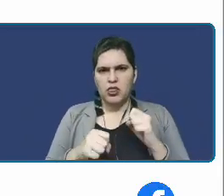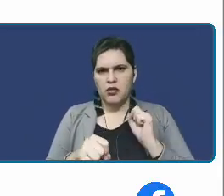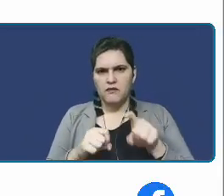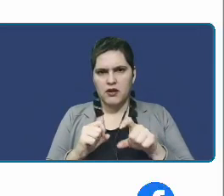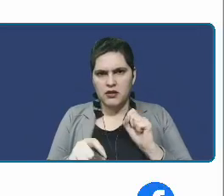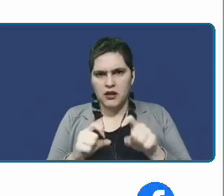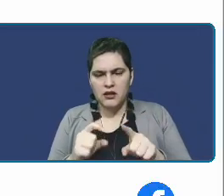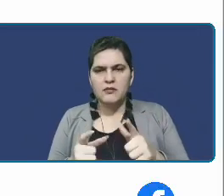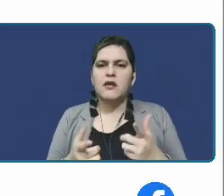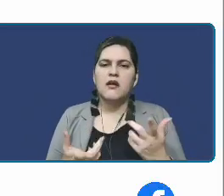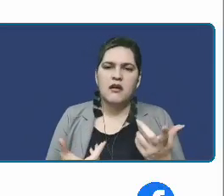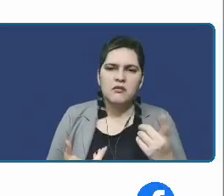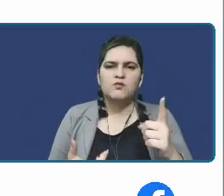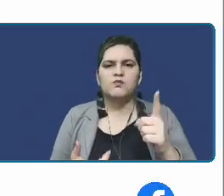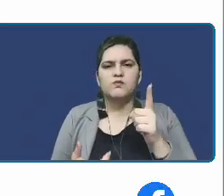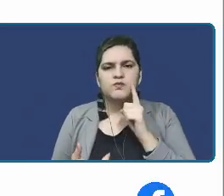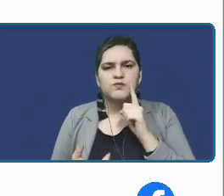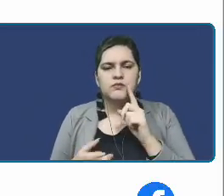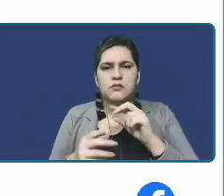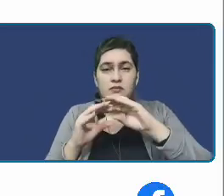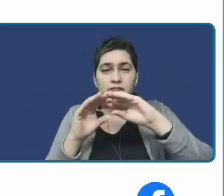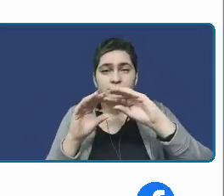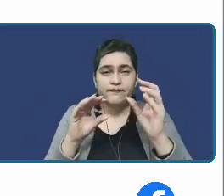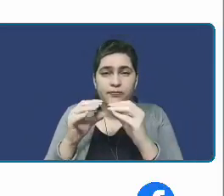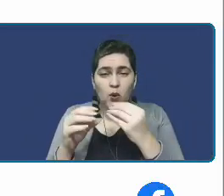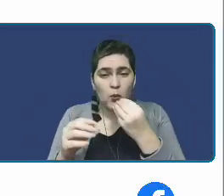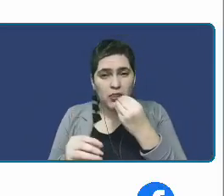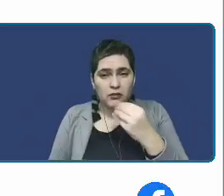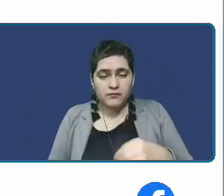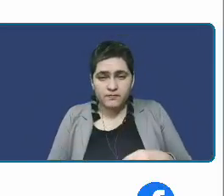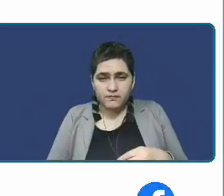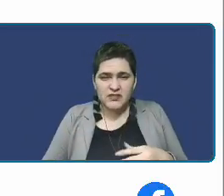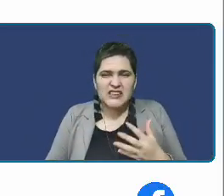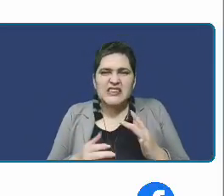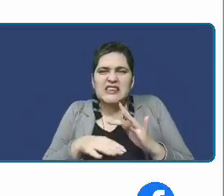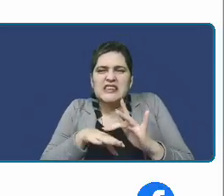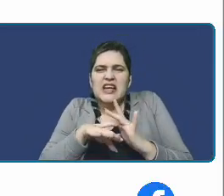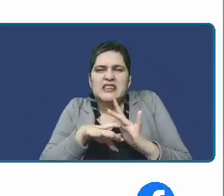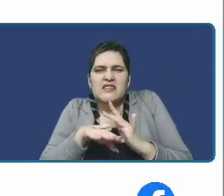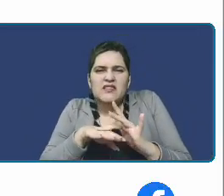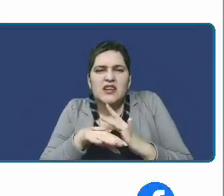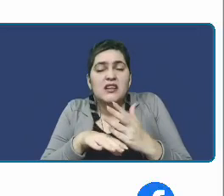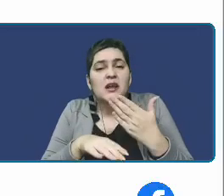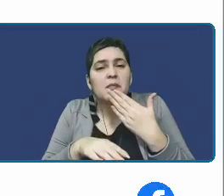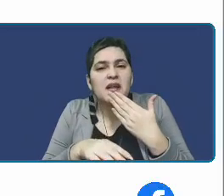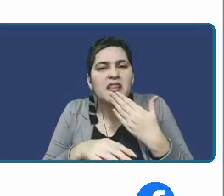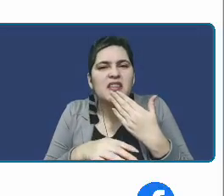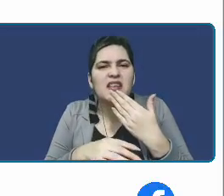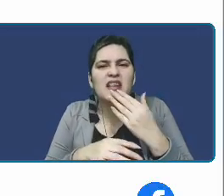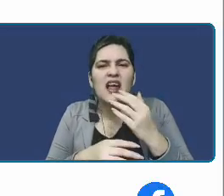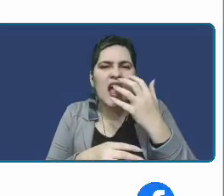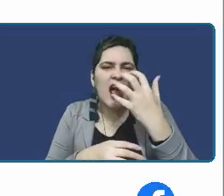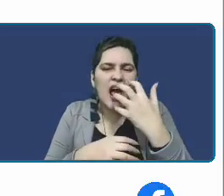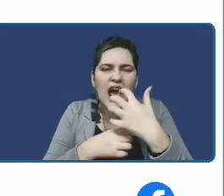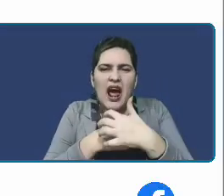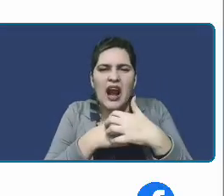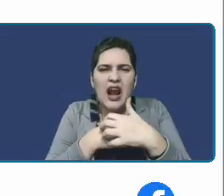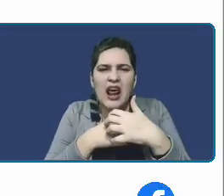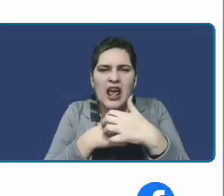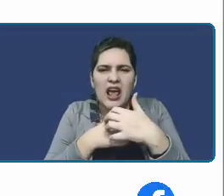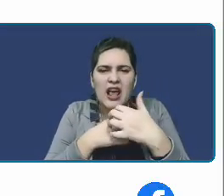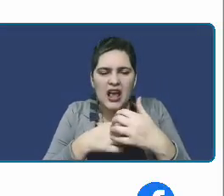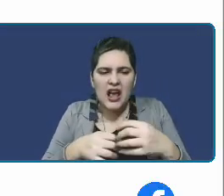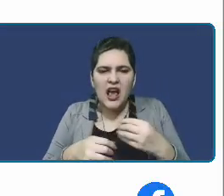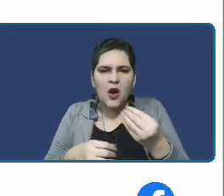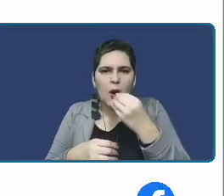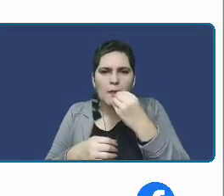tiene más sensibilidad para algunas cosas. Y lo otro son las alergias alimentarias. Ustedes esto lo pueden haber visto en muchos textos, en